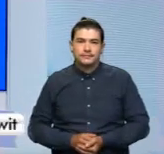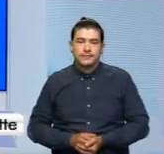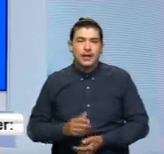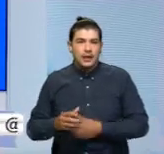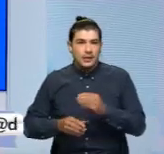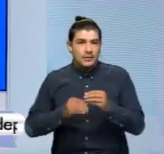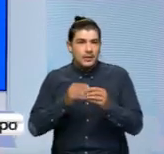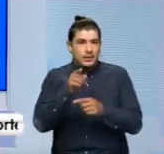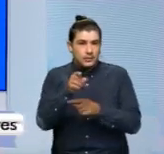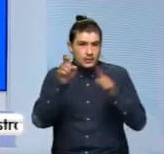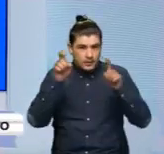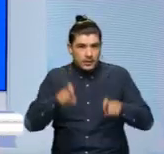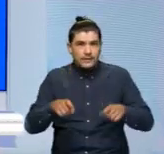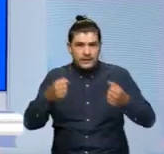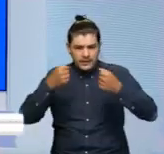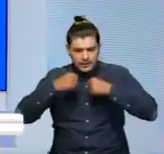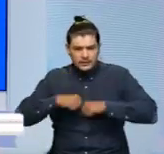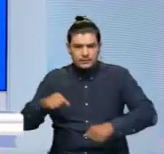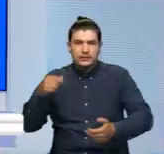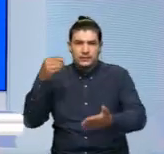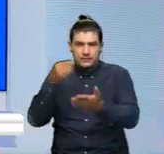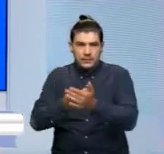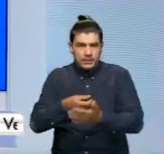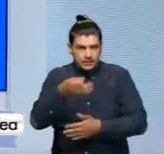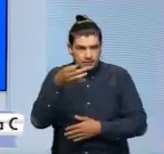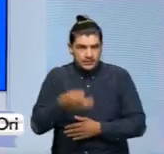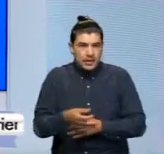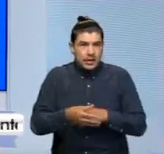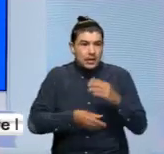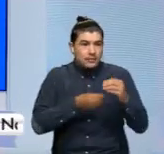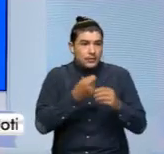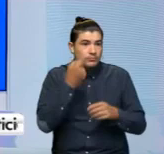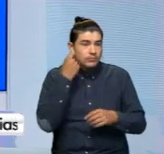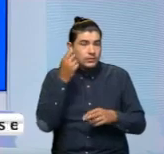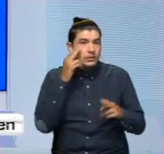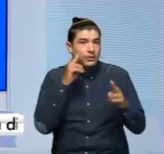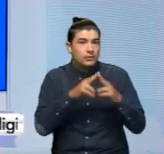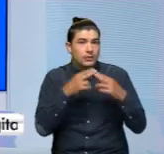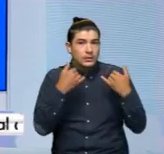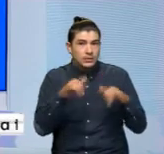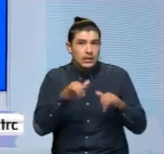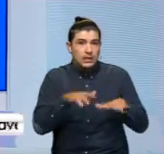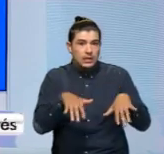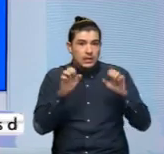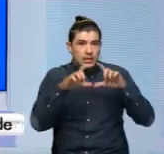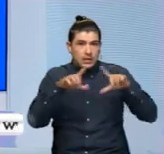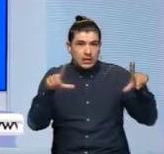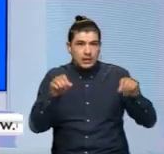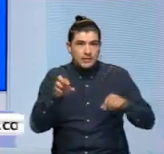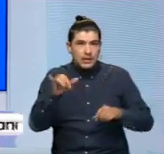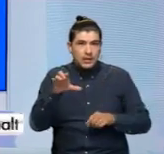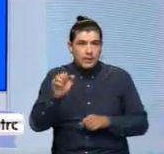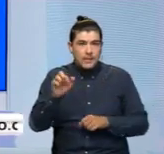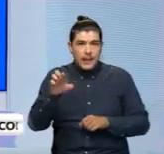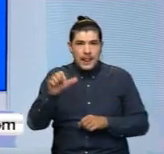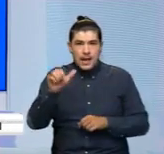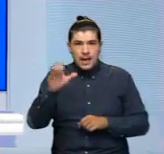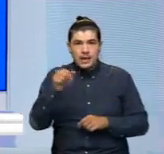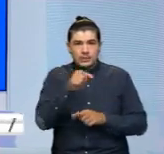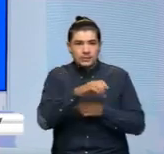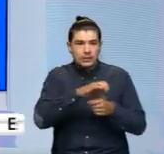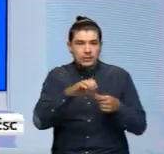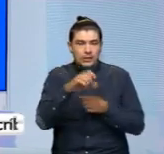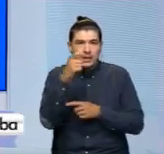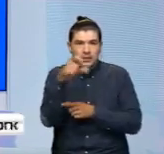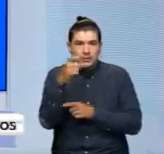Bien, hay que hacer el esfuerzo y ponerse al día. Y en las últimas horas se conoció que se levanta la medida de pico y placa en la ciudad de Cúcuta. Esta decisión